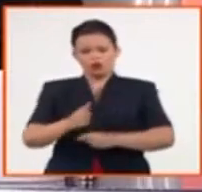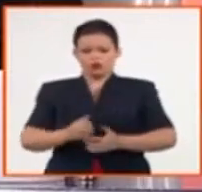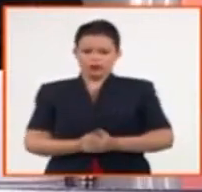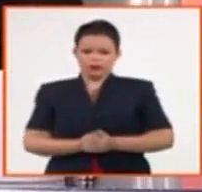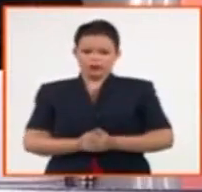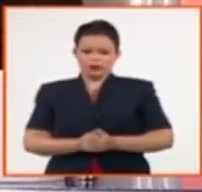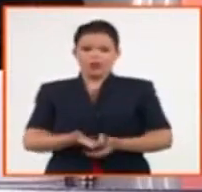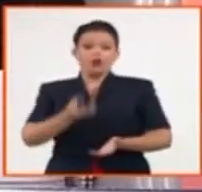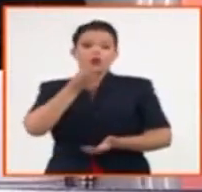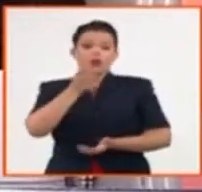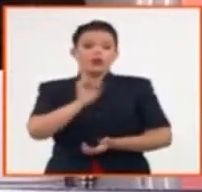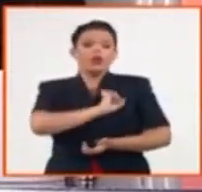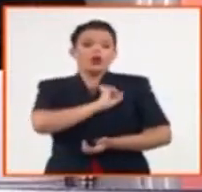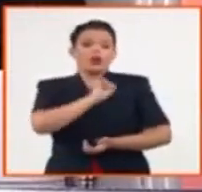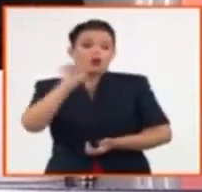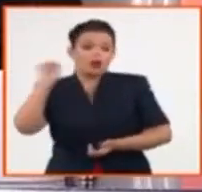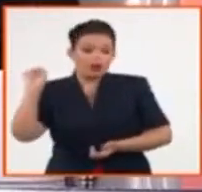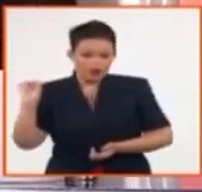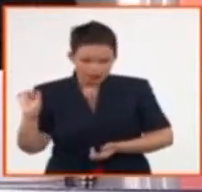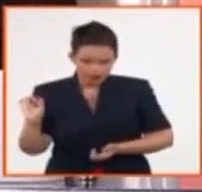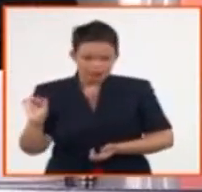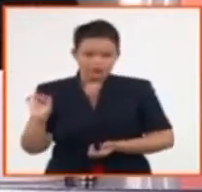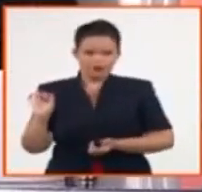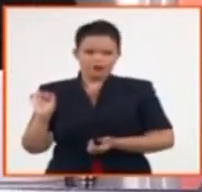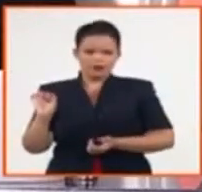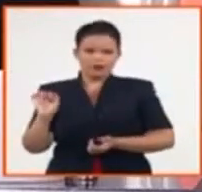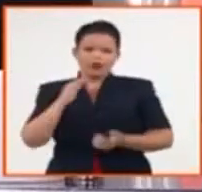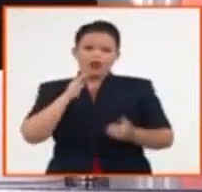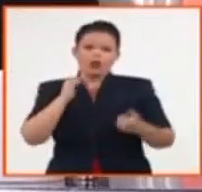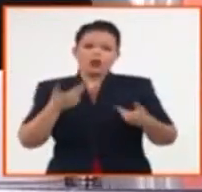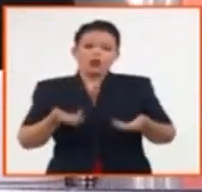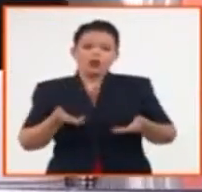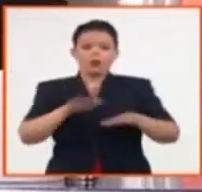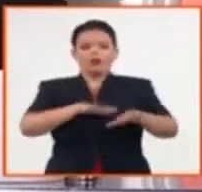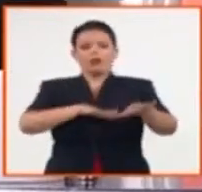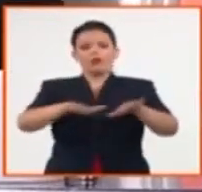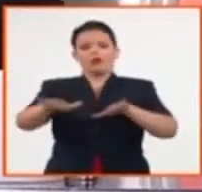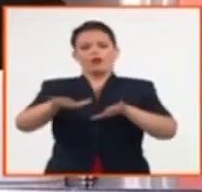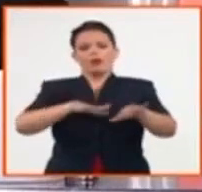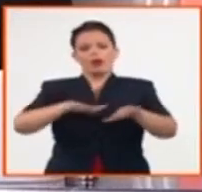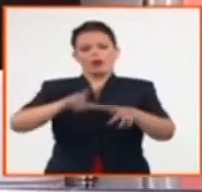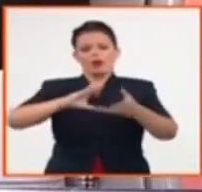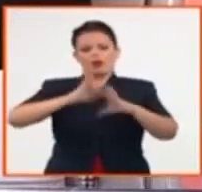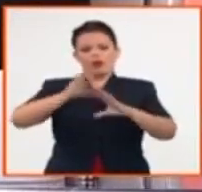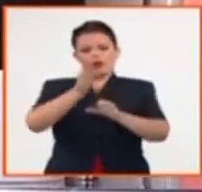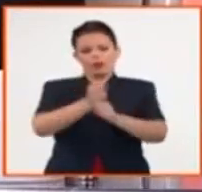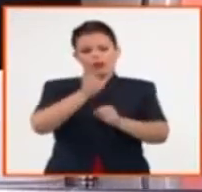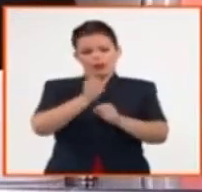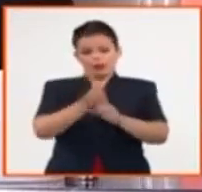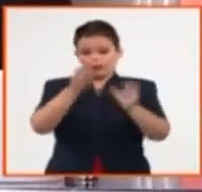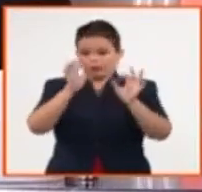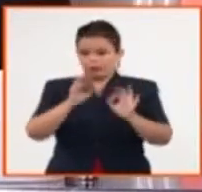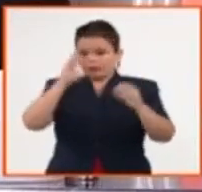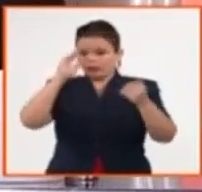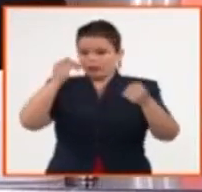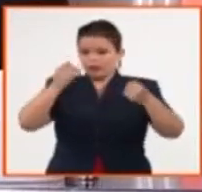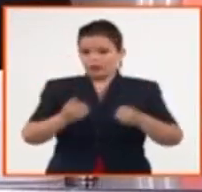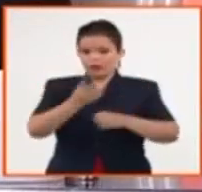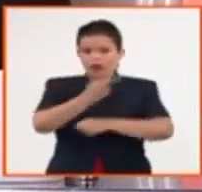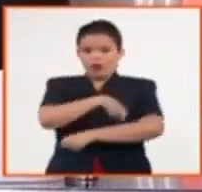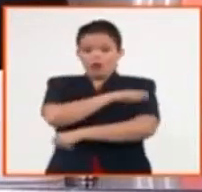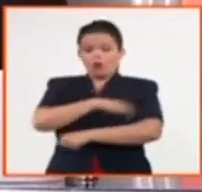actividades, Randy, hemos tenido que organizar un sistema de trabajo que por tradición los compañeros del Ministerio de Salud Pública, del Ministerio de Educación, a todos los niveles de